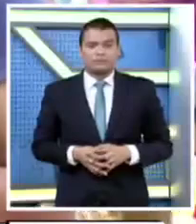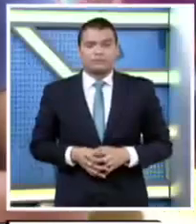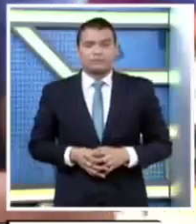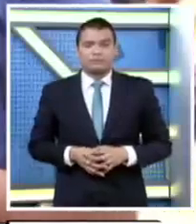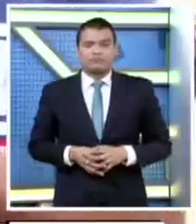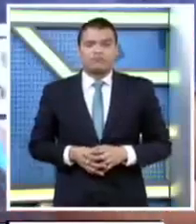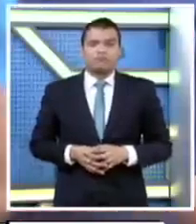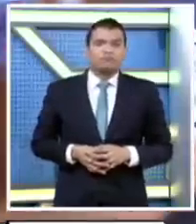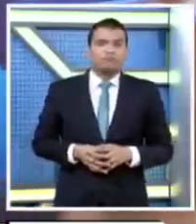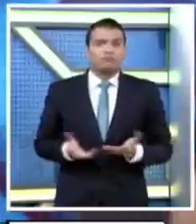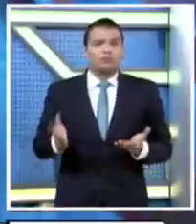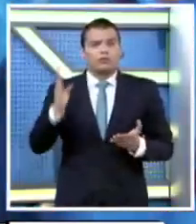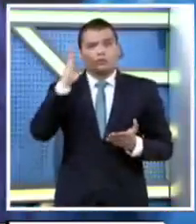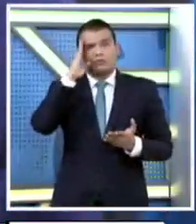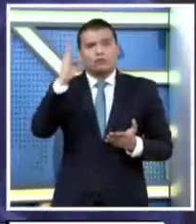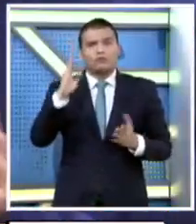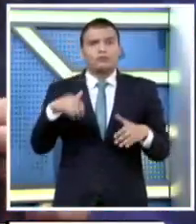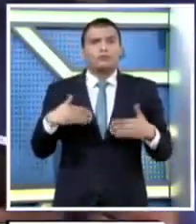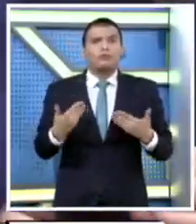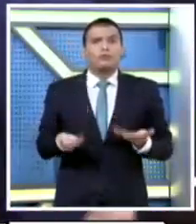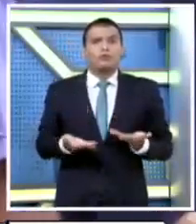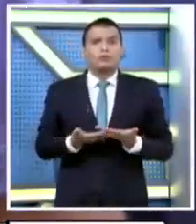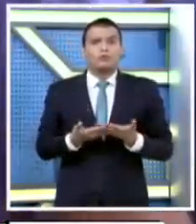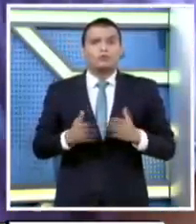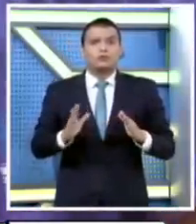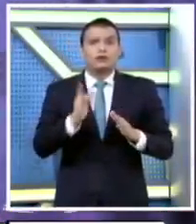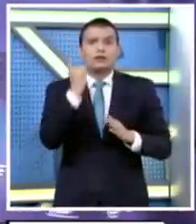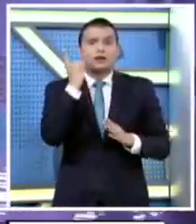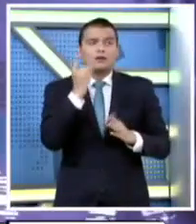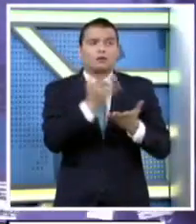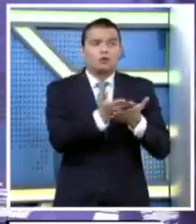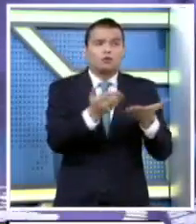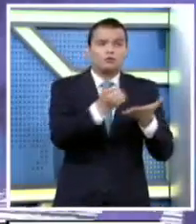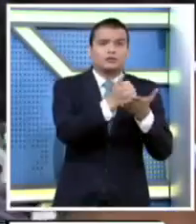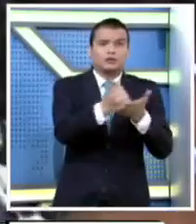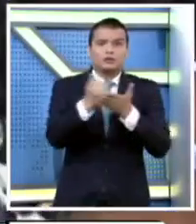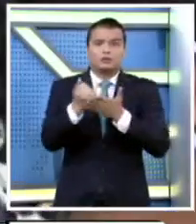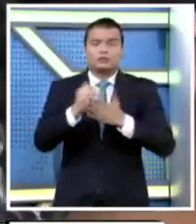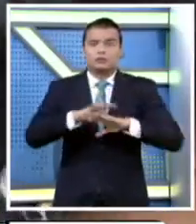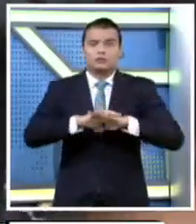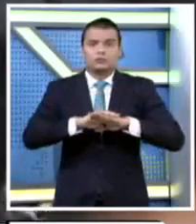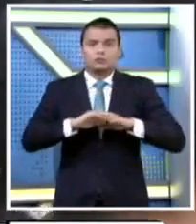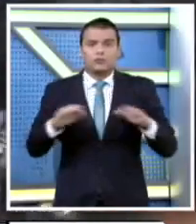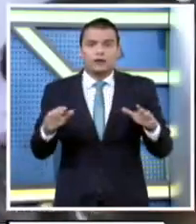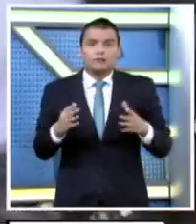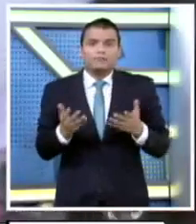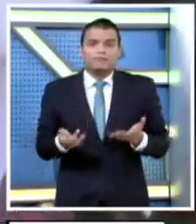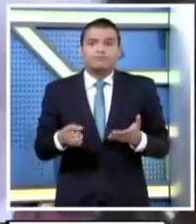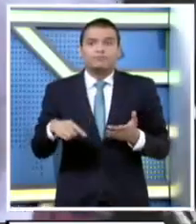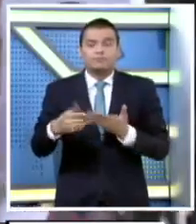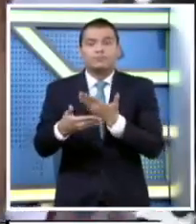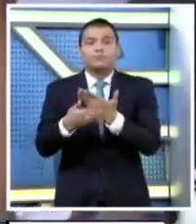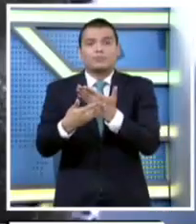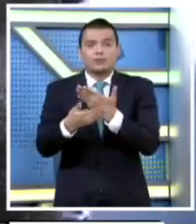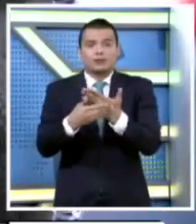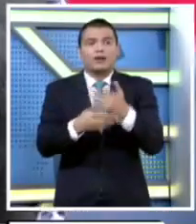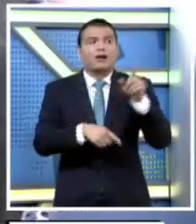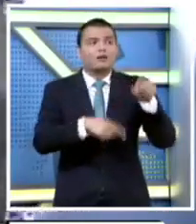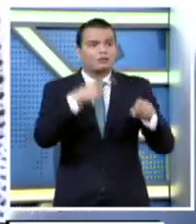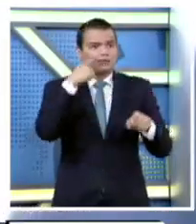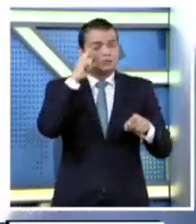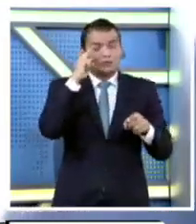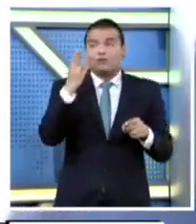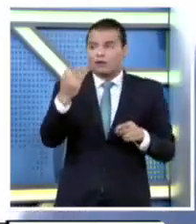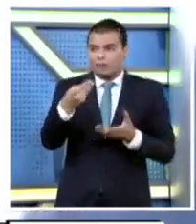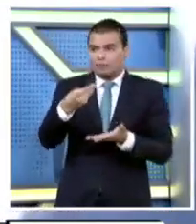de no saber qué pasará con ellos tras la suspensión de esta ayuda humanitaria, varios de ellos denunciaron que están siendo estafados por personas que